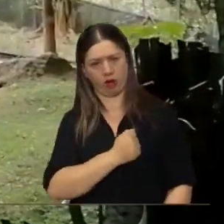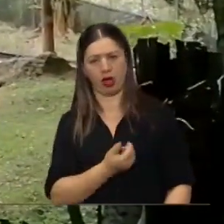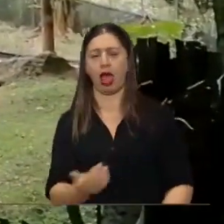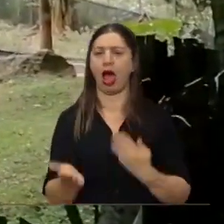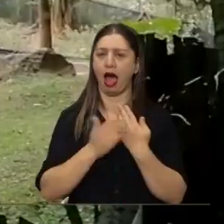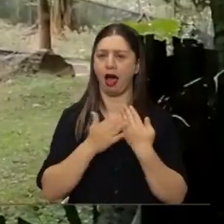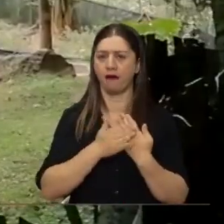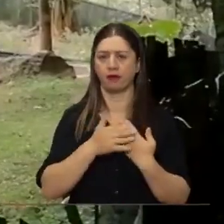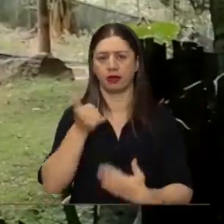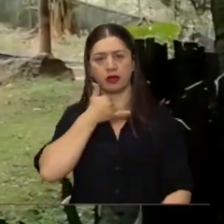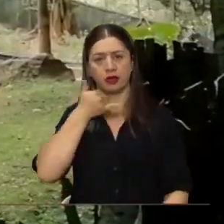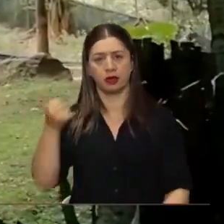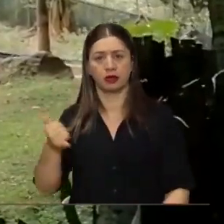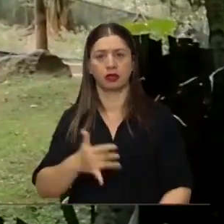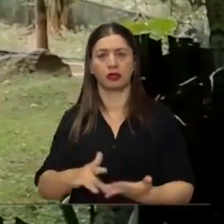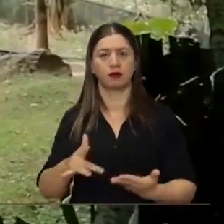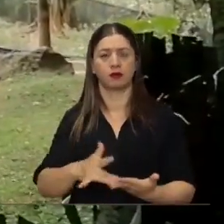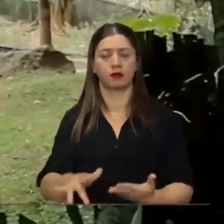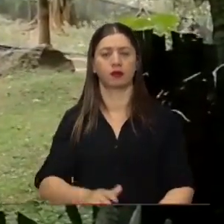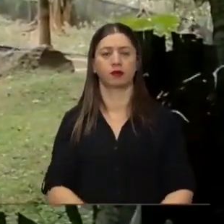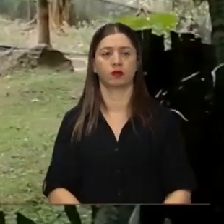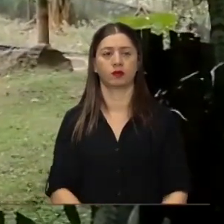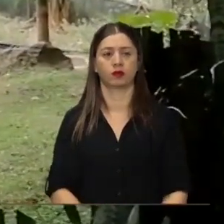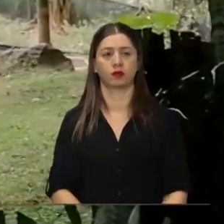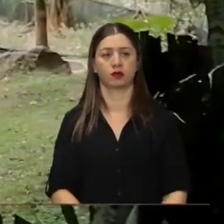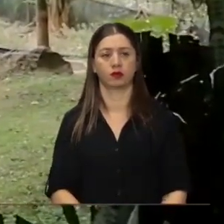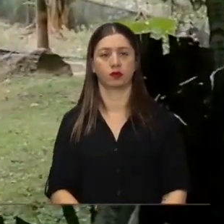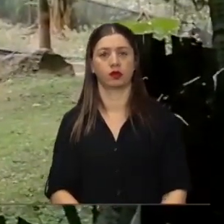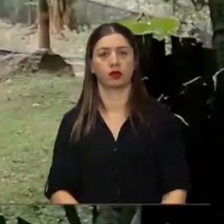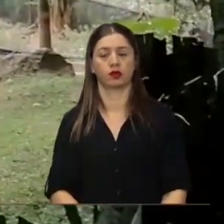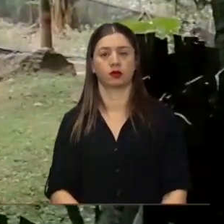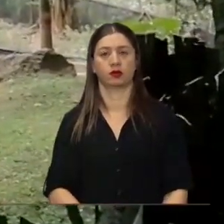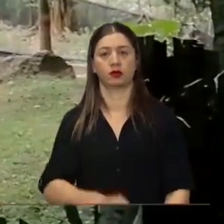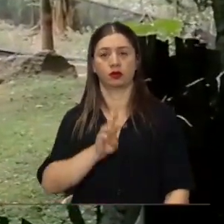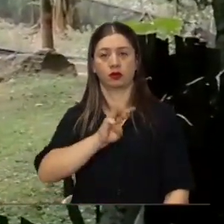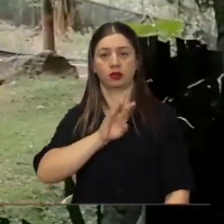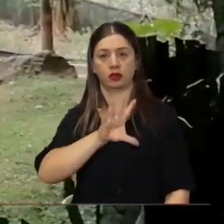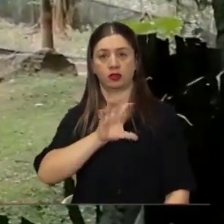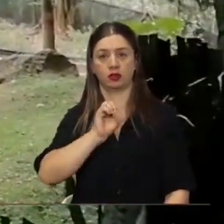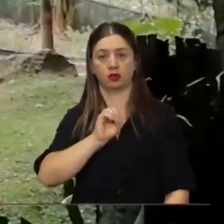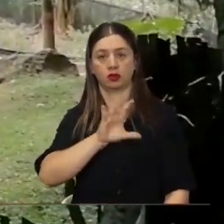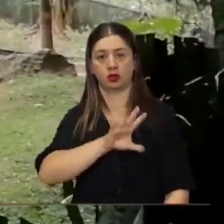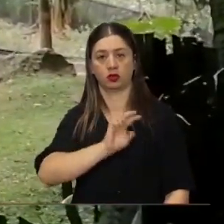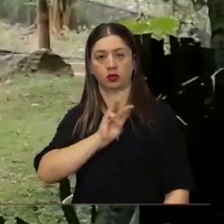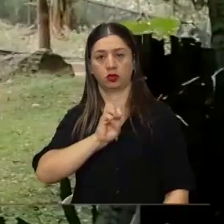conocer a través de nuestra línea de emergencias ambientales. Es la